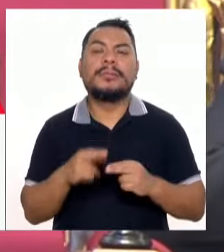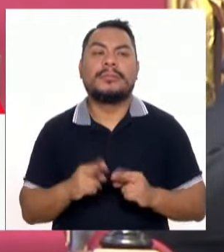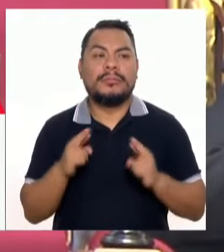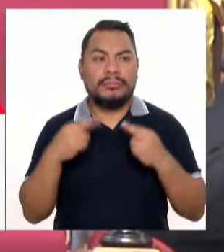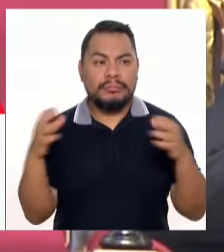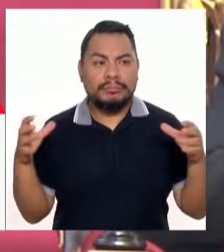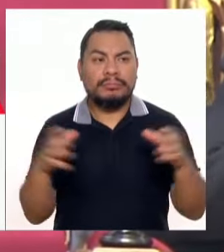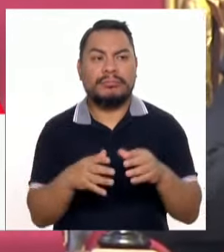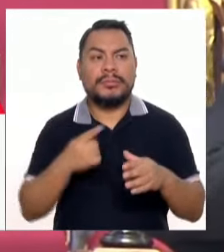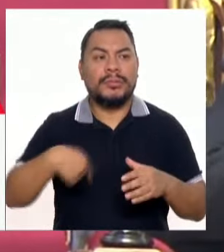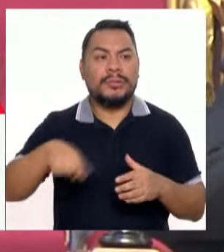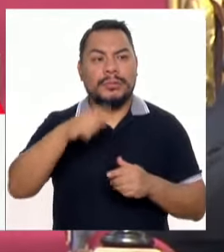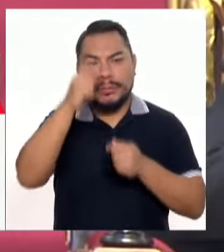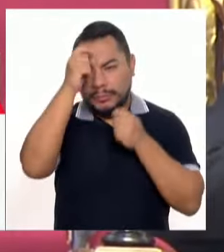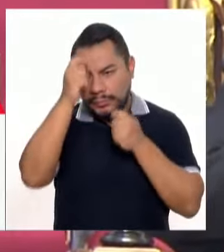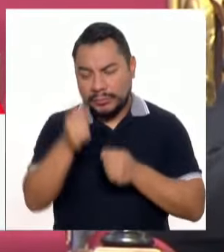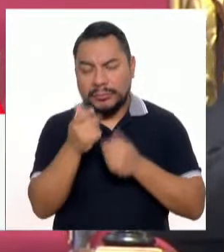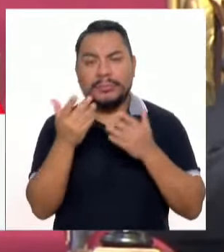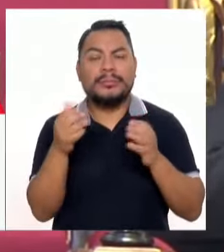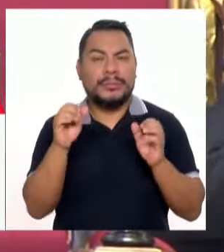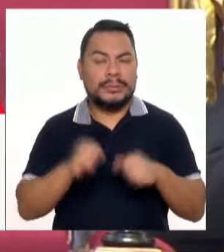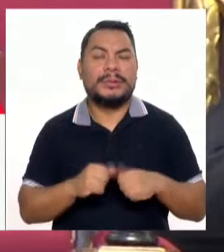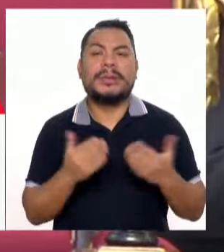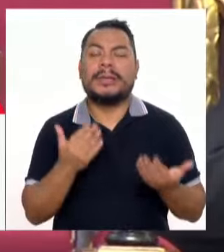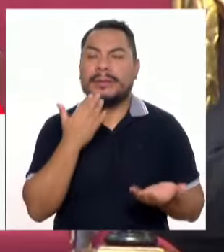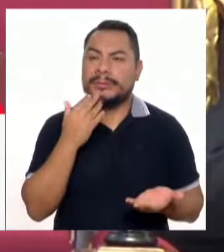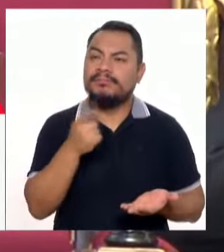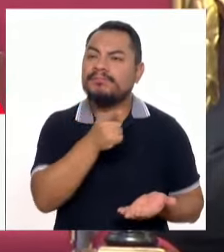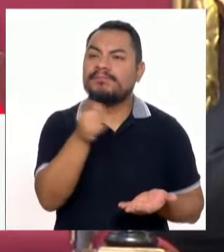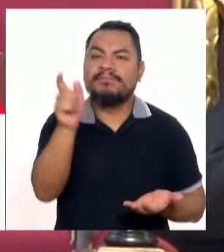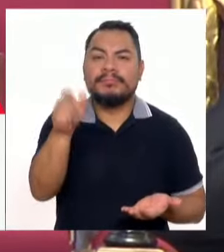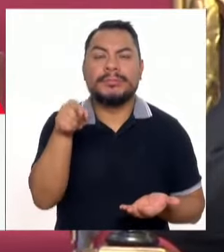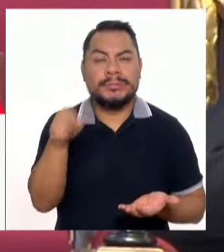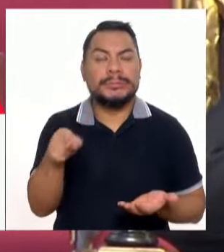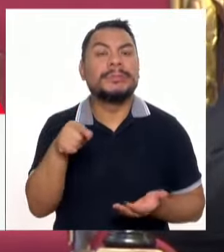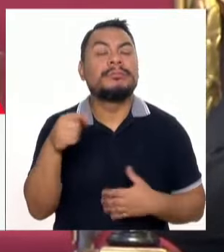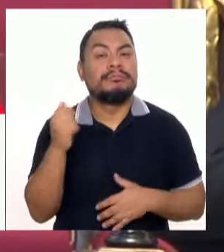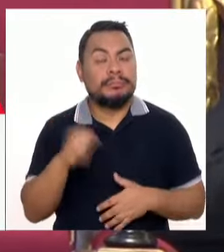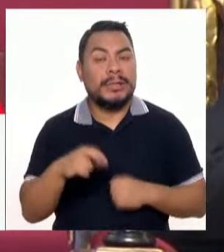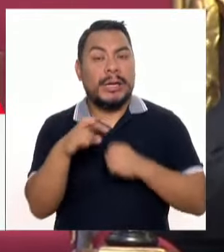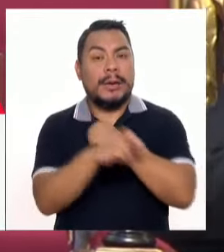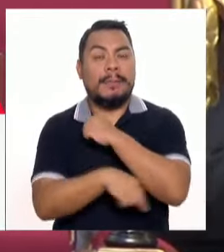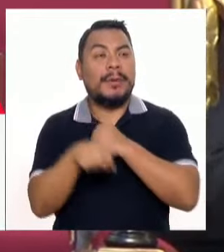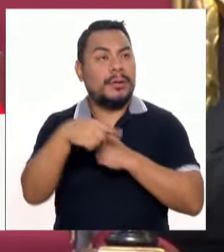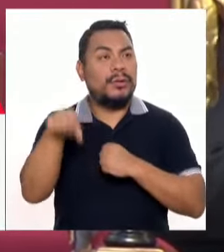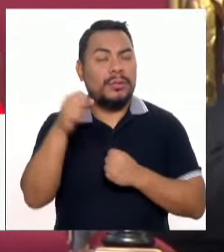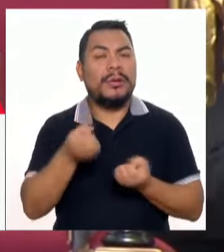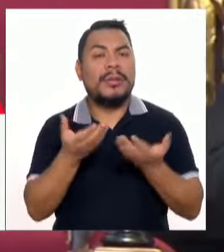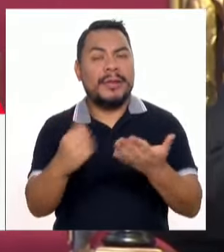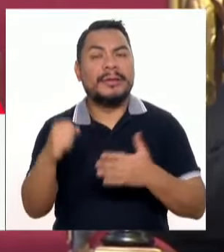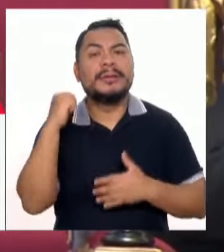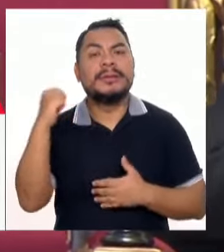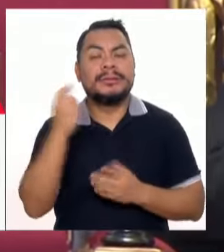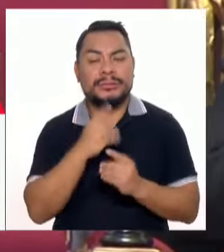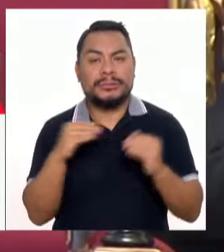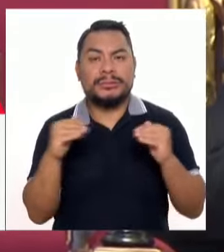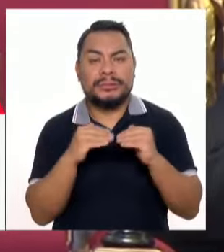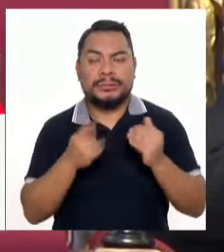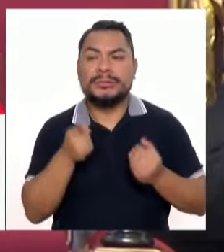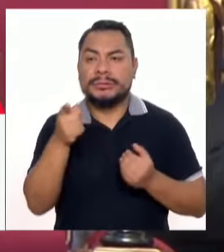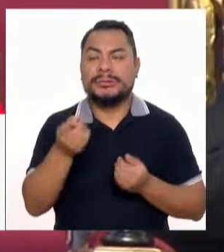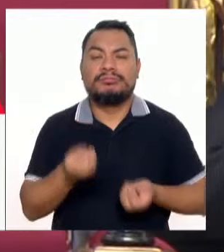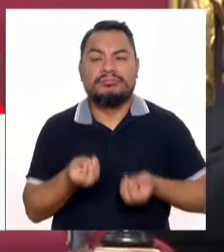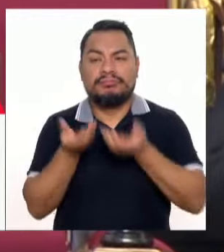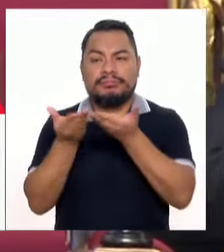acto en que rendimos homenaje a quienes el Estado de Derecho y la democracia les ha